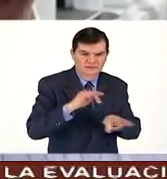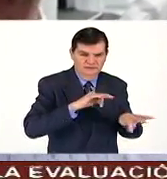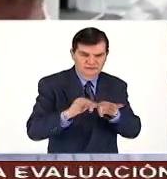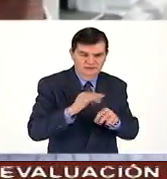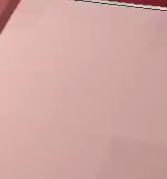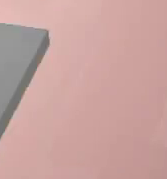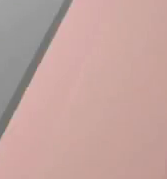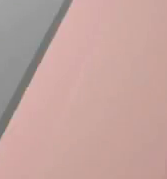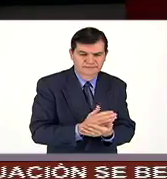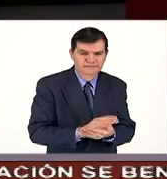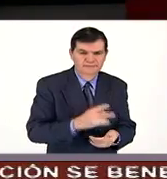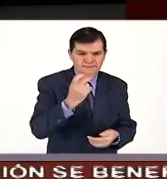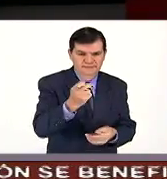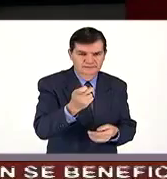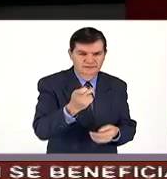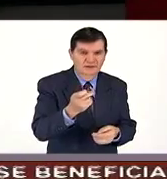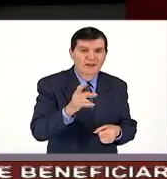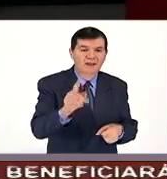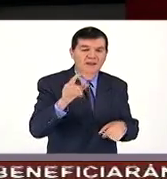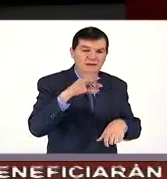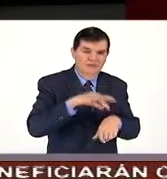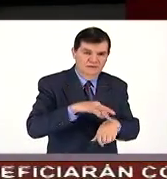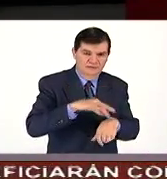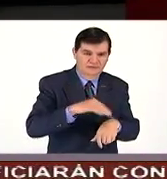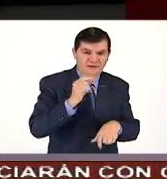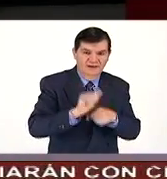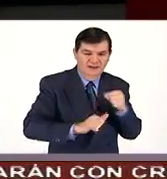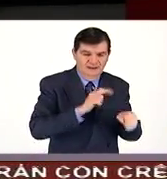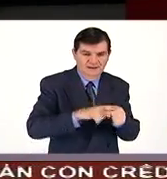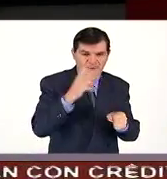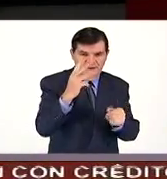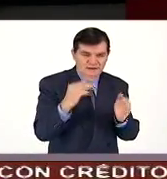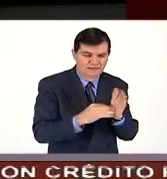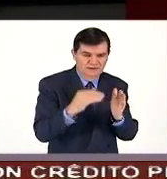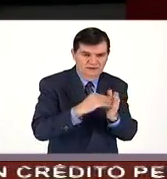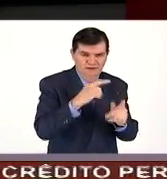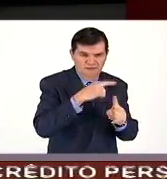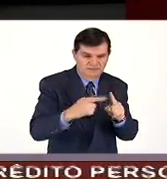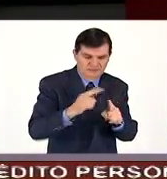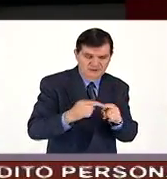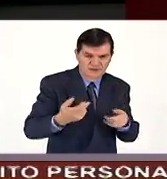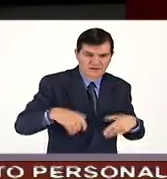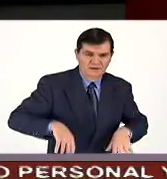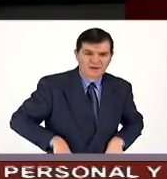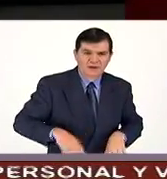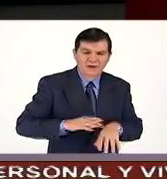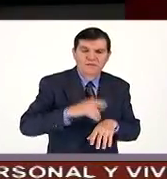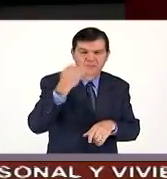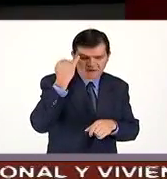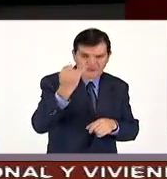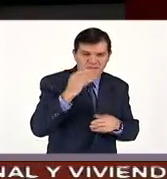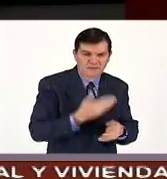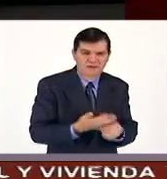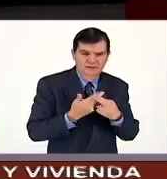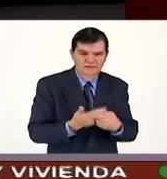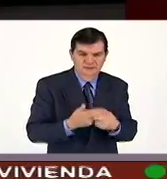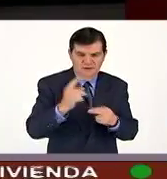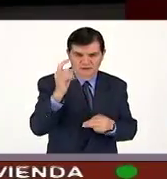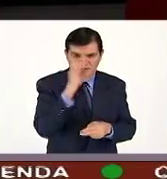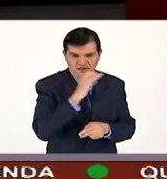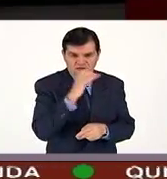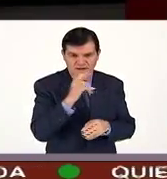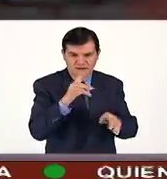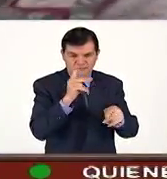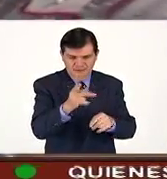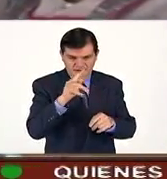públicos. Si eso llevaba el veterinario más de 3,5 millones de pesos en efectivo, imagine usted lo demás. En Aguascalientes, el Partido